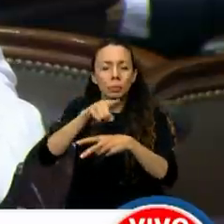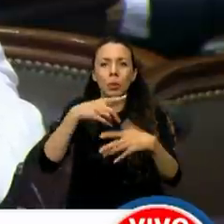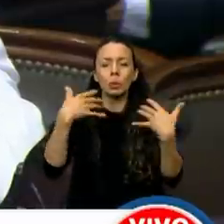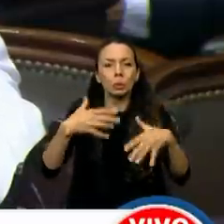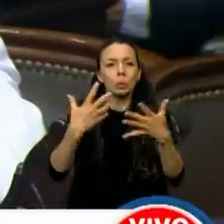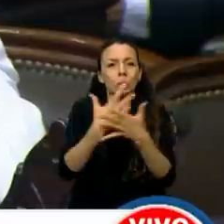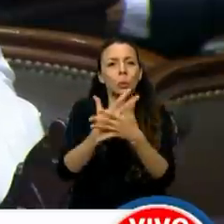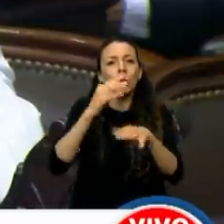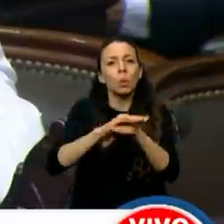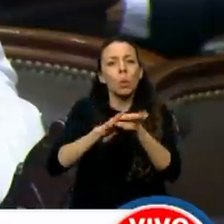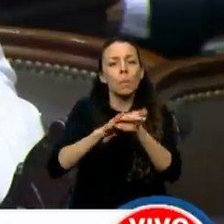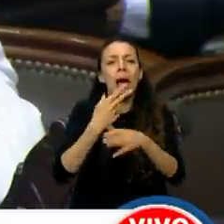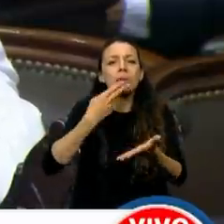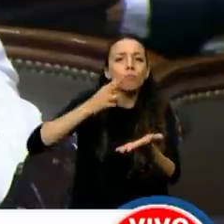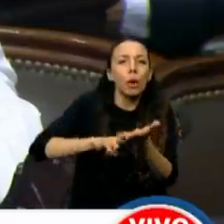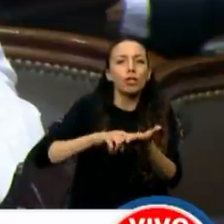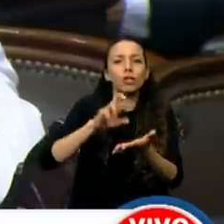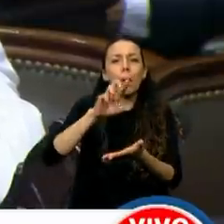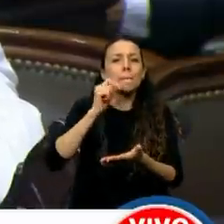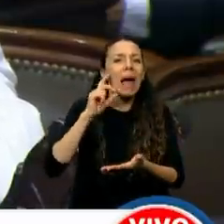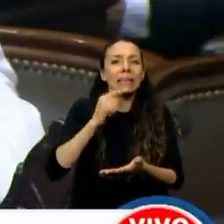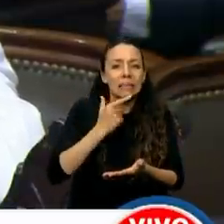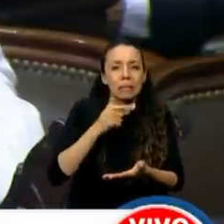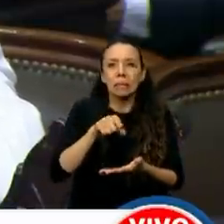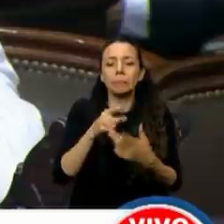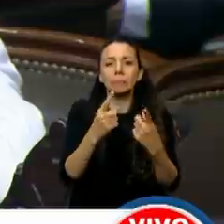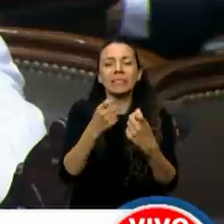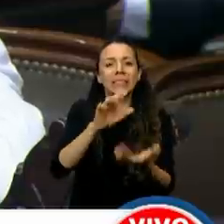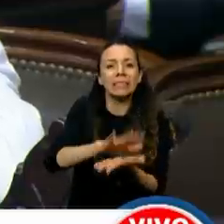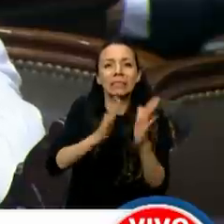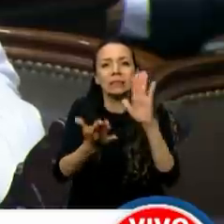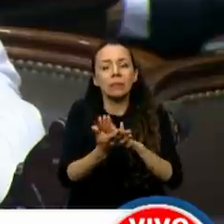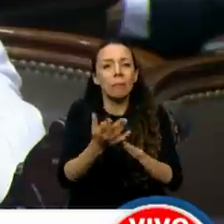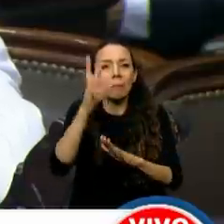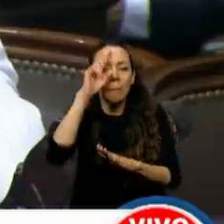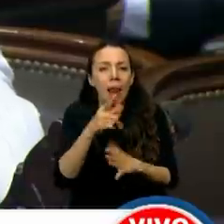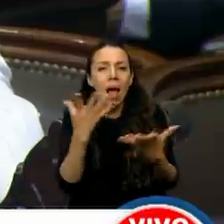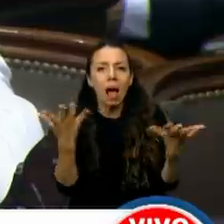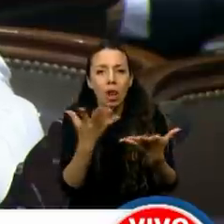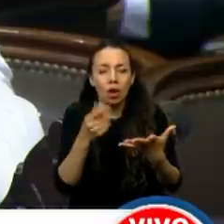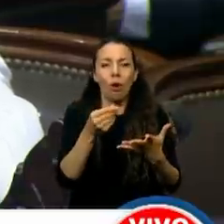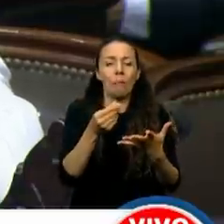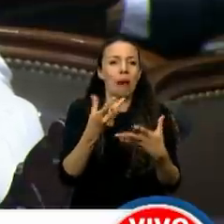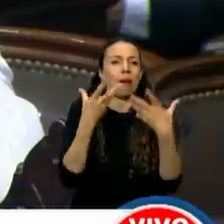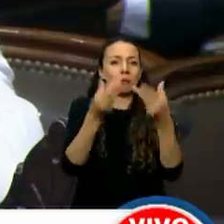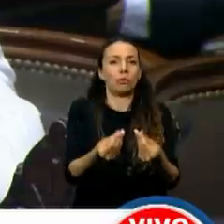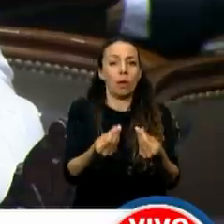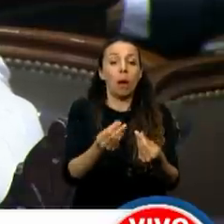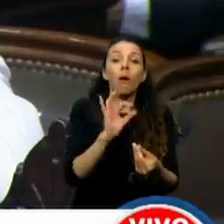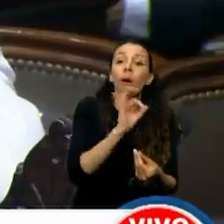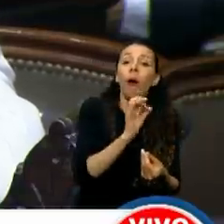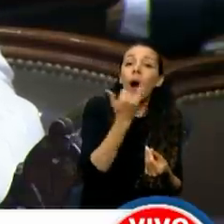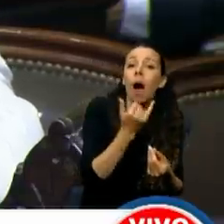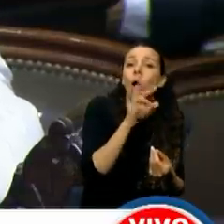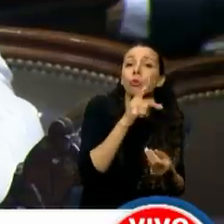necesitan de alguna manera que ese zarza con otras medidas que brillan por su ausencia o se planifican rutas como